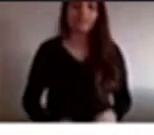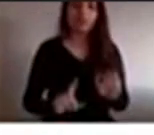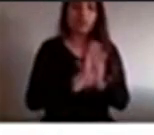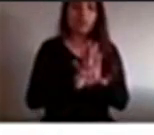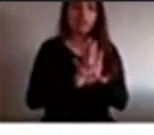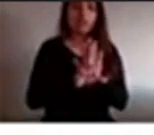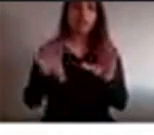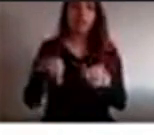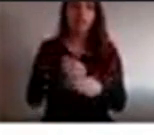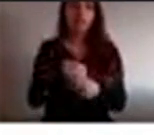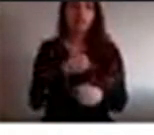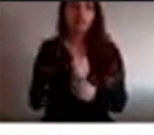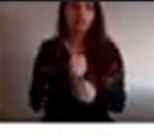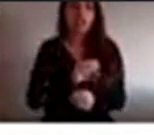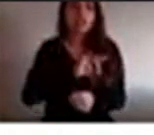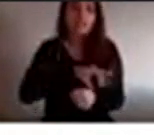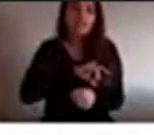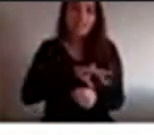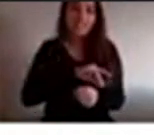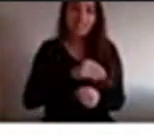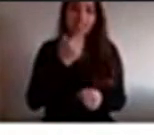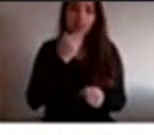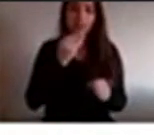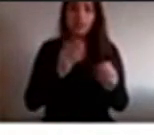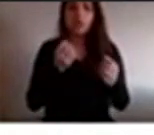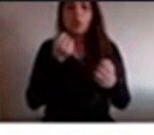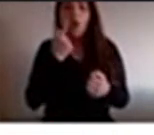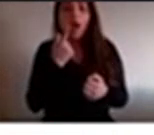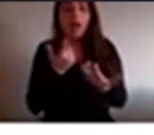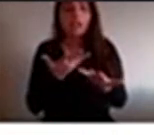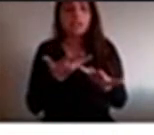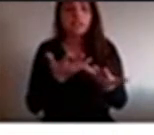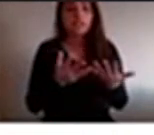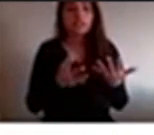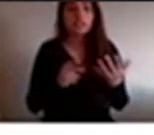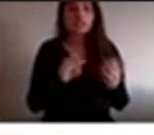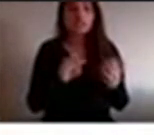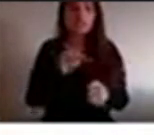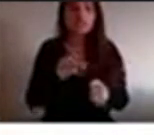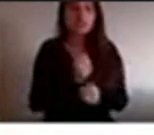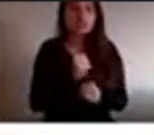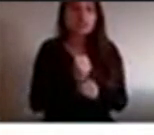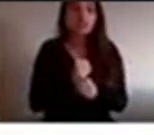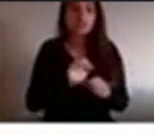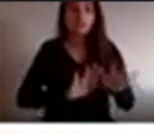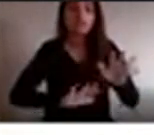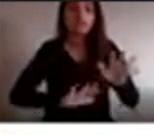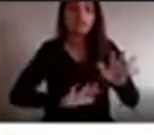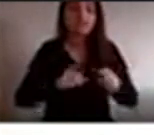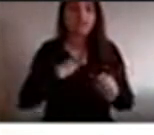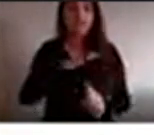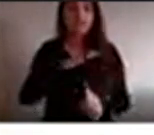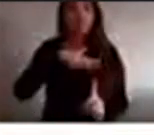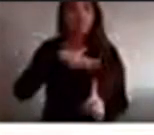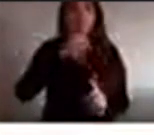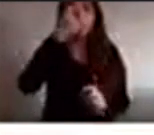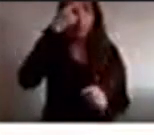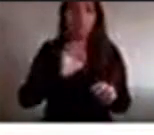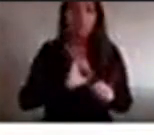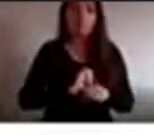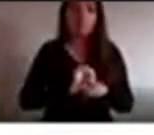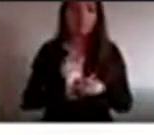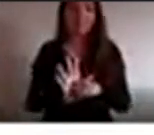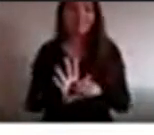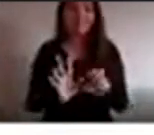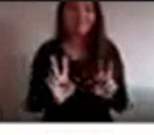Laboral chilena y las medidas que ha adoptado el Ministerio del Trabajo y Previsión Social para paliar la crisis sanitaria. Muchas